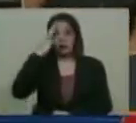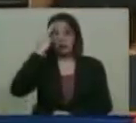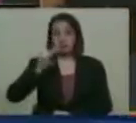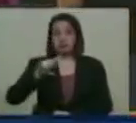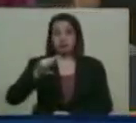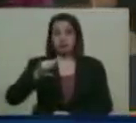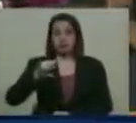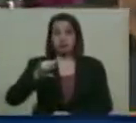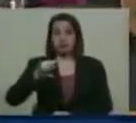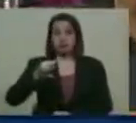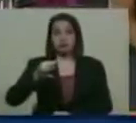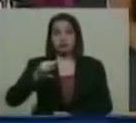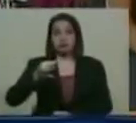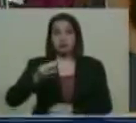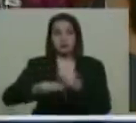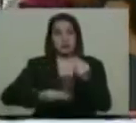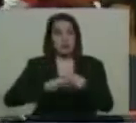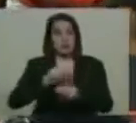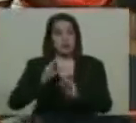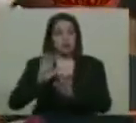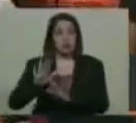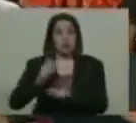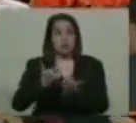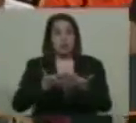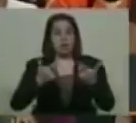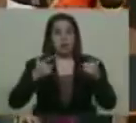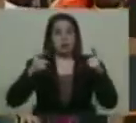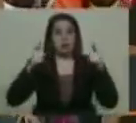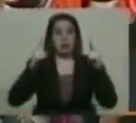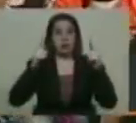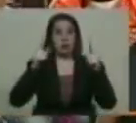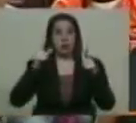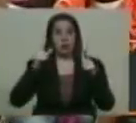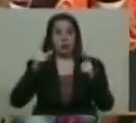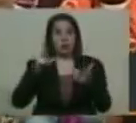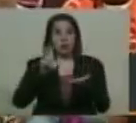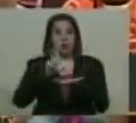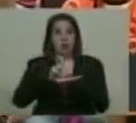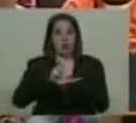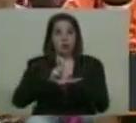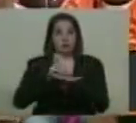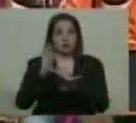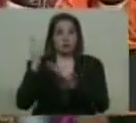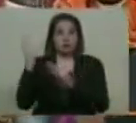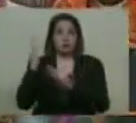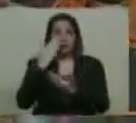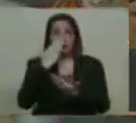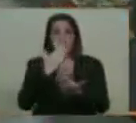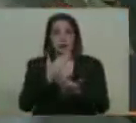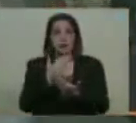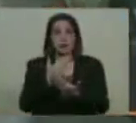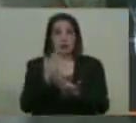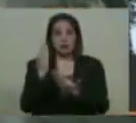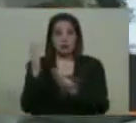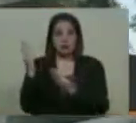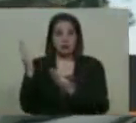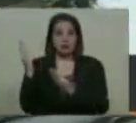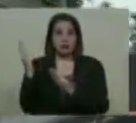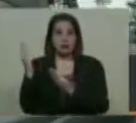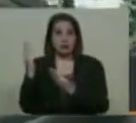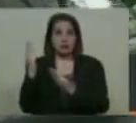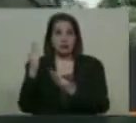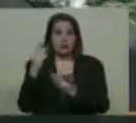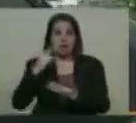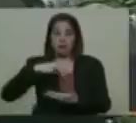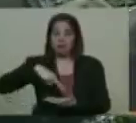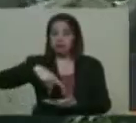así fue nuestro libertador. Aquí está Simón Bolívar, el niño Simón que corrió por estas